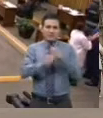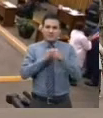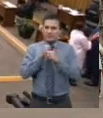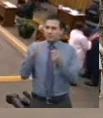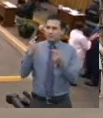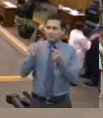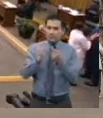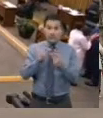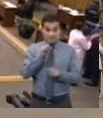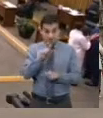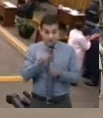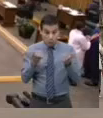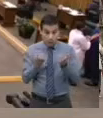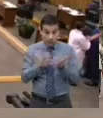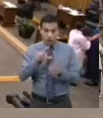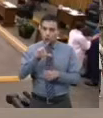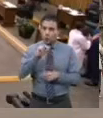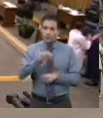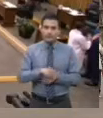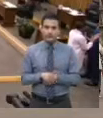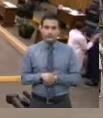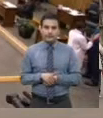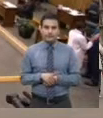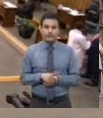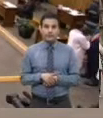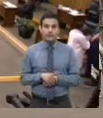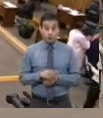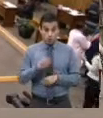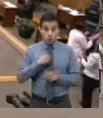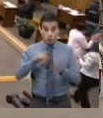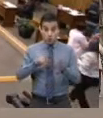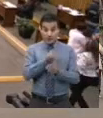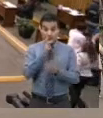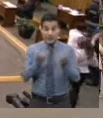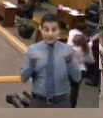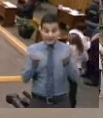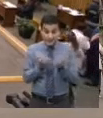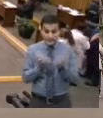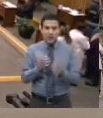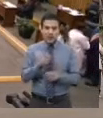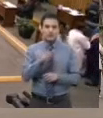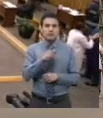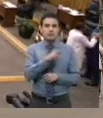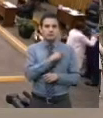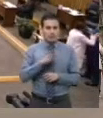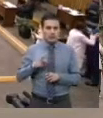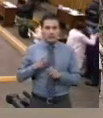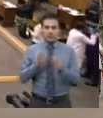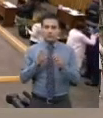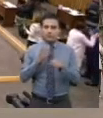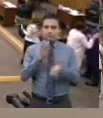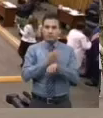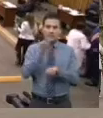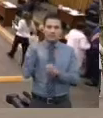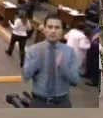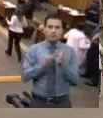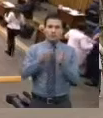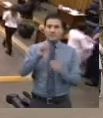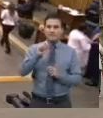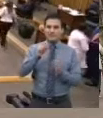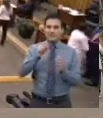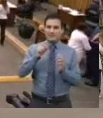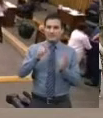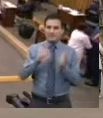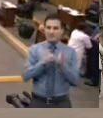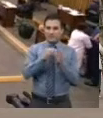Ahora bien, la reincidencia implica el doble de la sanción que ya fue puesta. La multa original era de 20 y quedó en casi